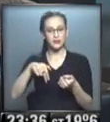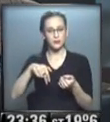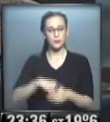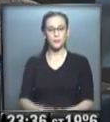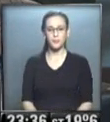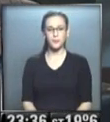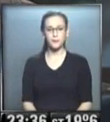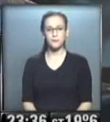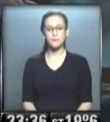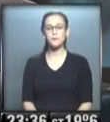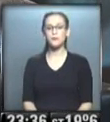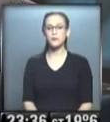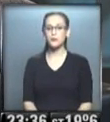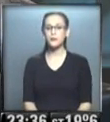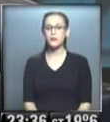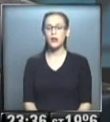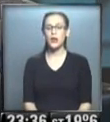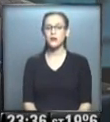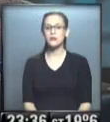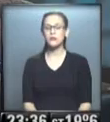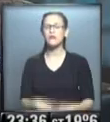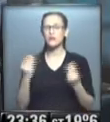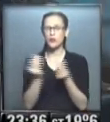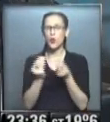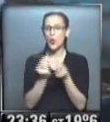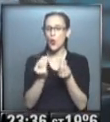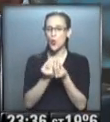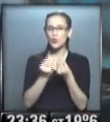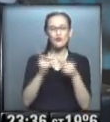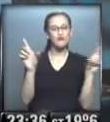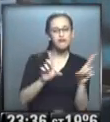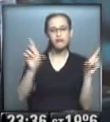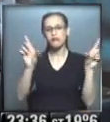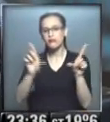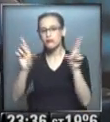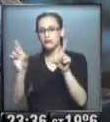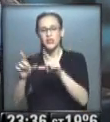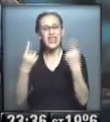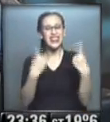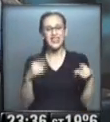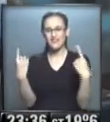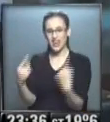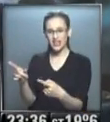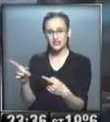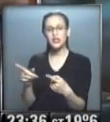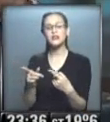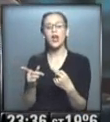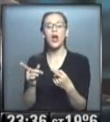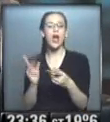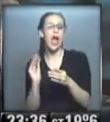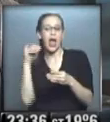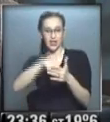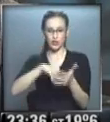excelente documental. Pero hay muchos medios electrónicos que han logrado penetrar en un país donde hay mucha